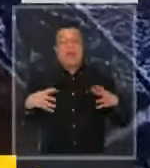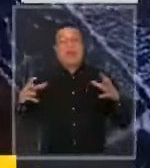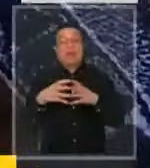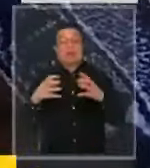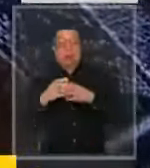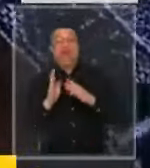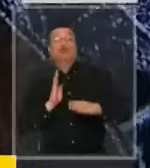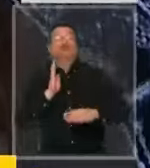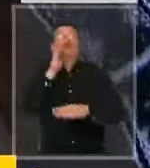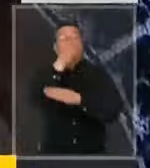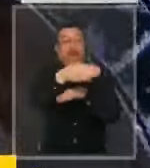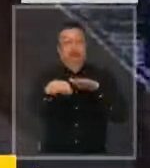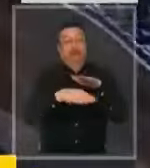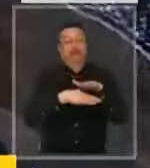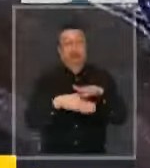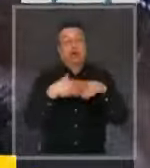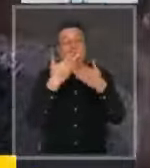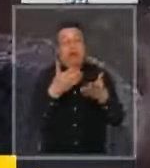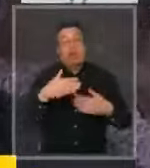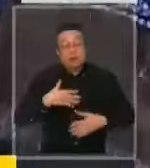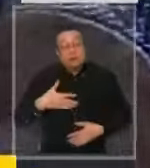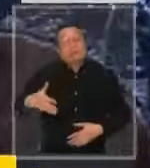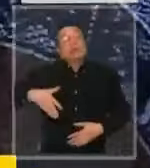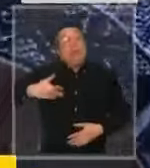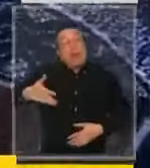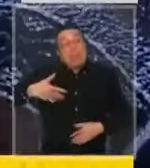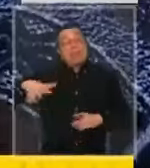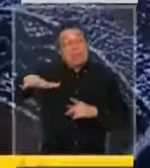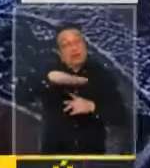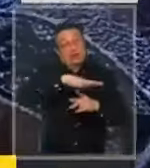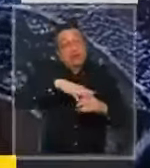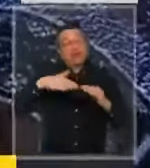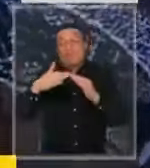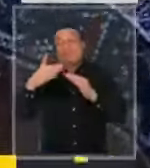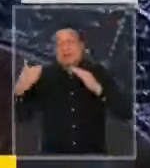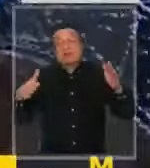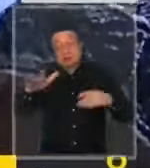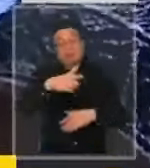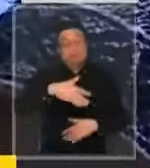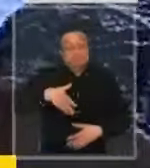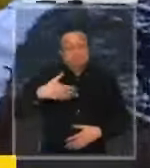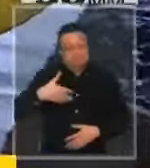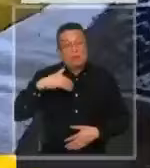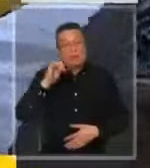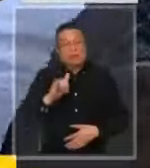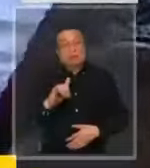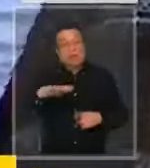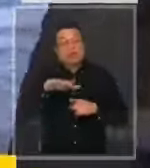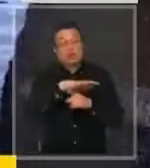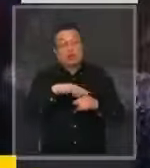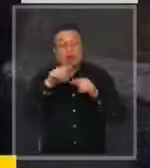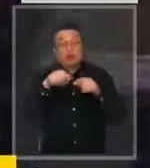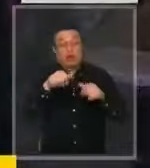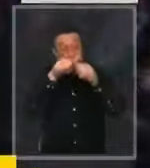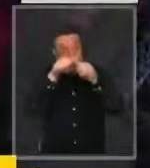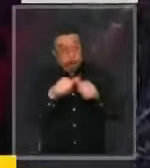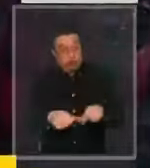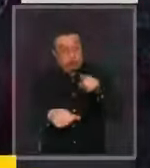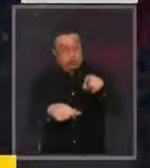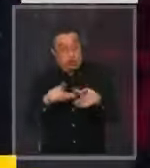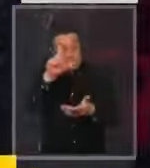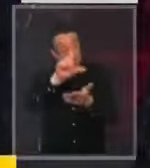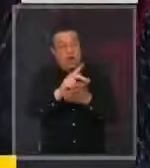lugar. Nosotros lamentamos profundamente la situación que viven nuestros vecinos porque es una situación que al menos desde que ellos están en ese lugar